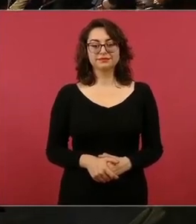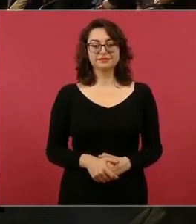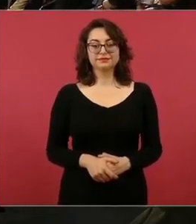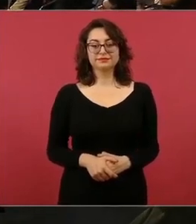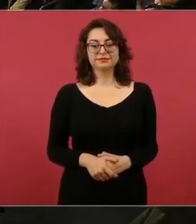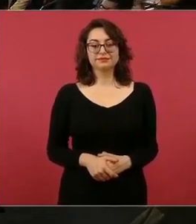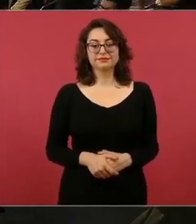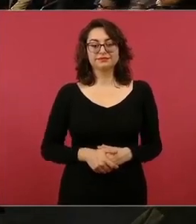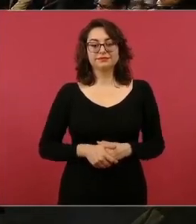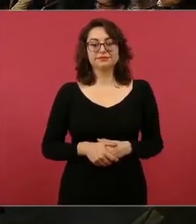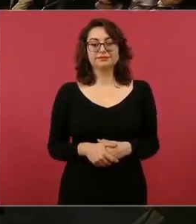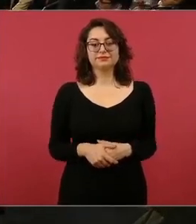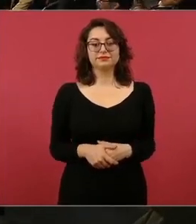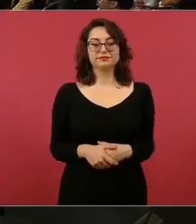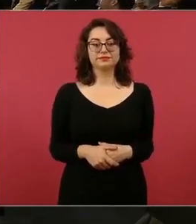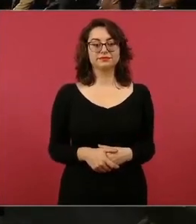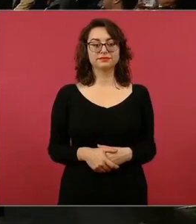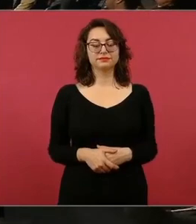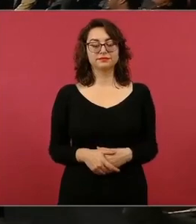finales de mayo.